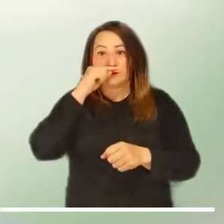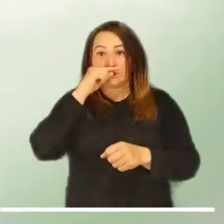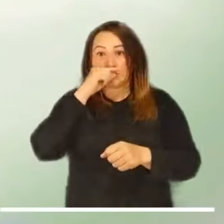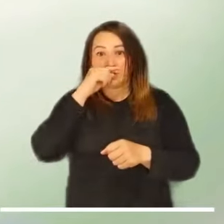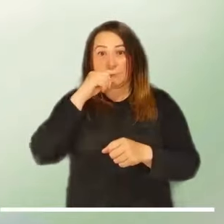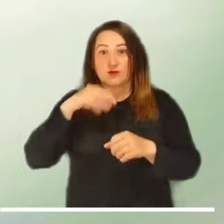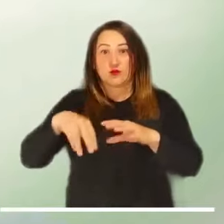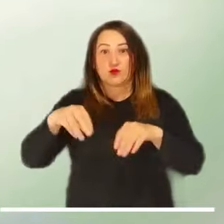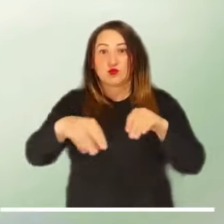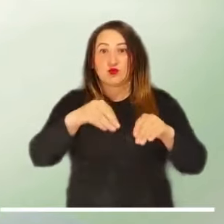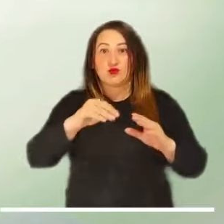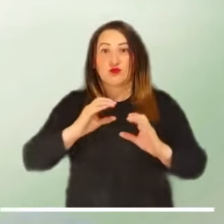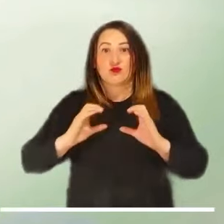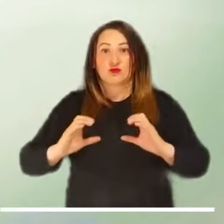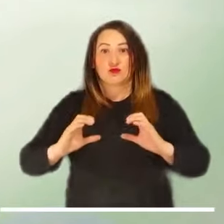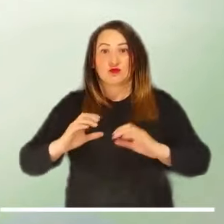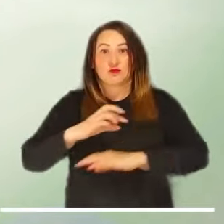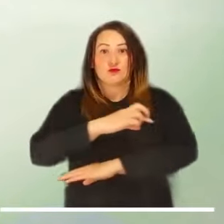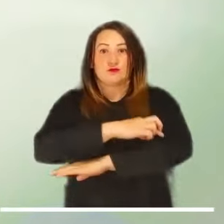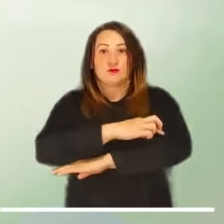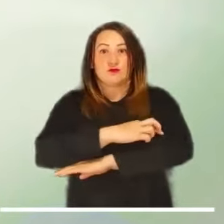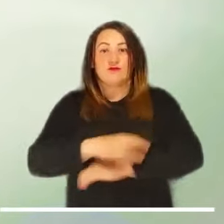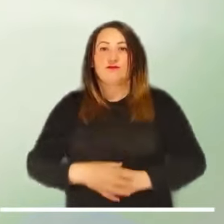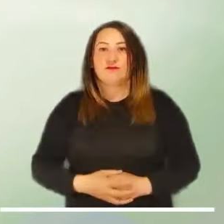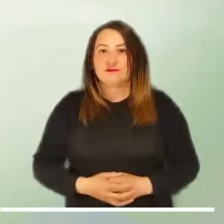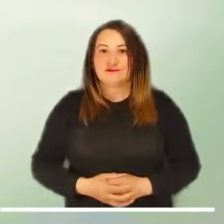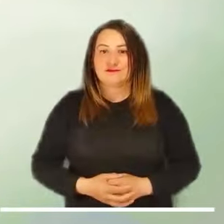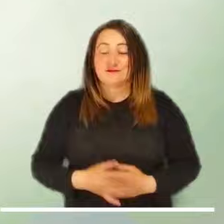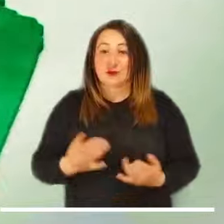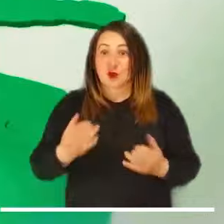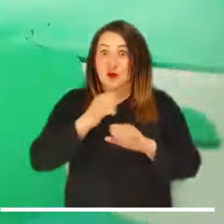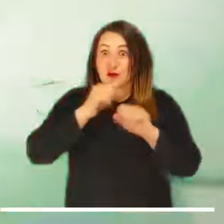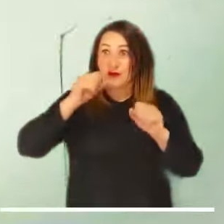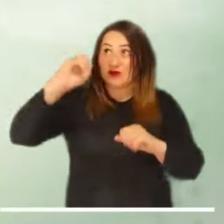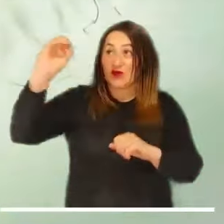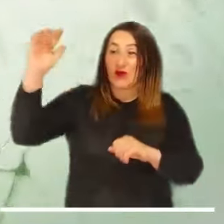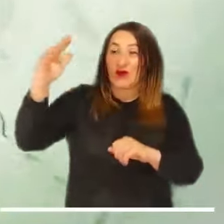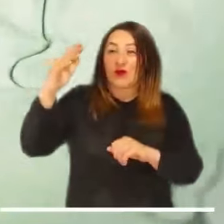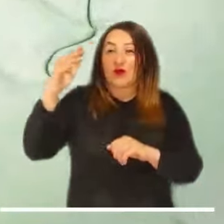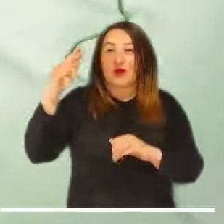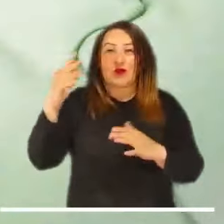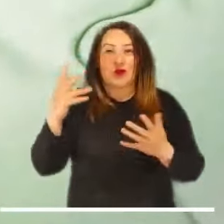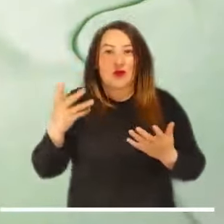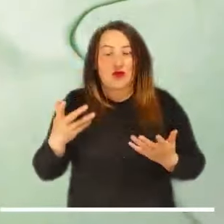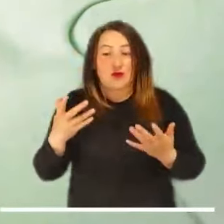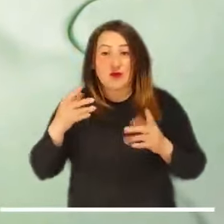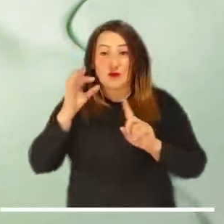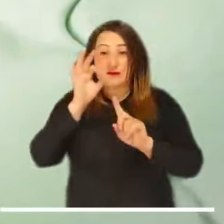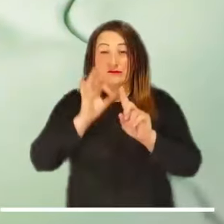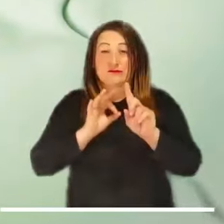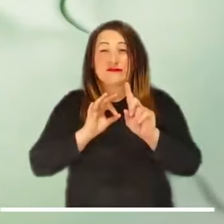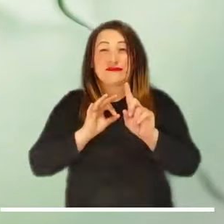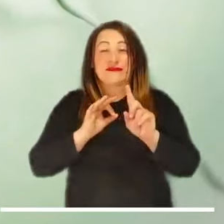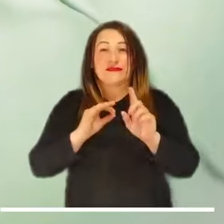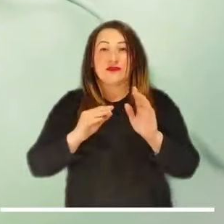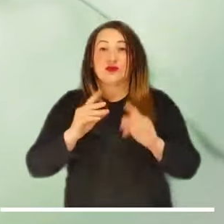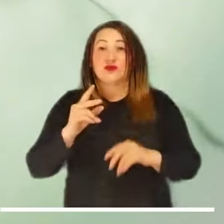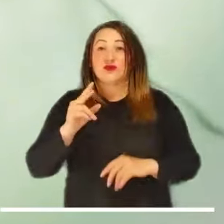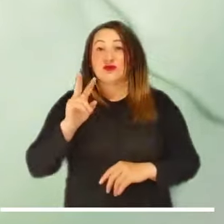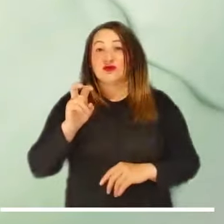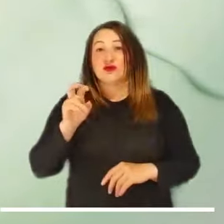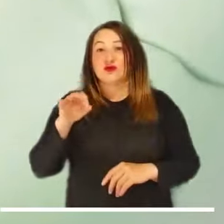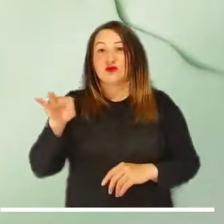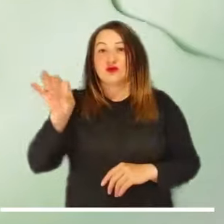Baupés, Amazonas y en el piedemonte de Caquetá y Putumayo. El sol será el protagonista de la mañana, sin embargo,